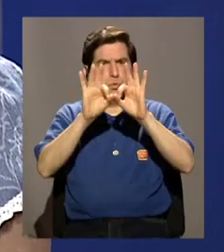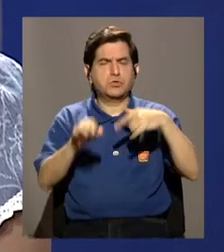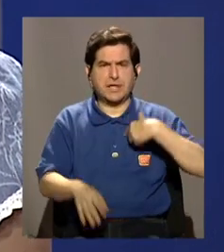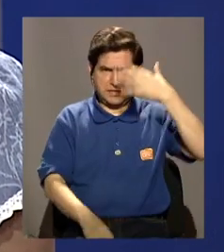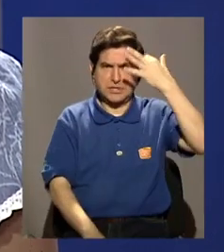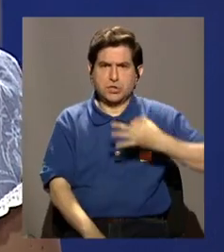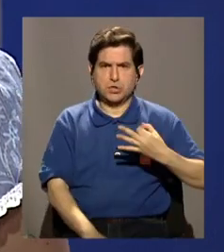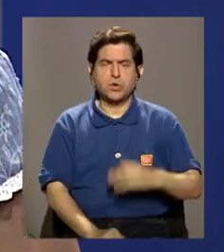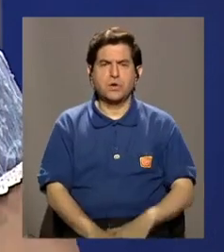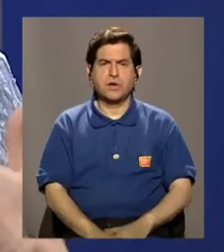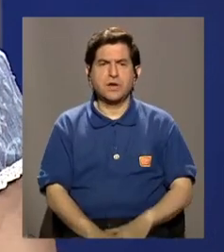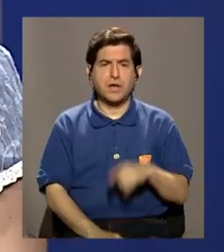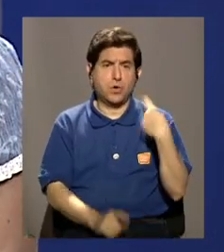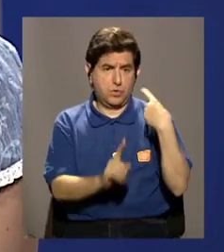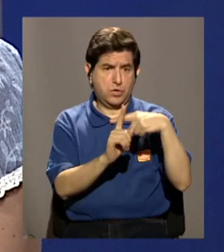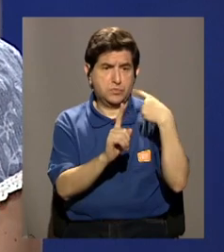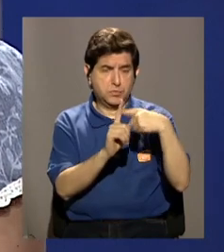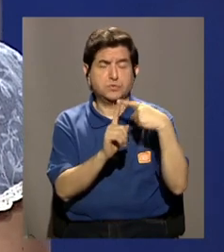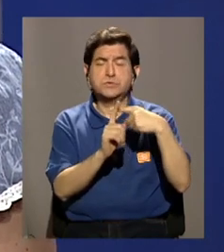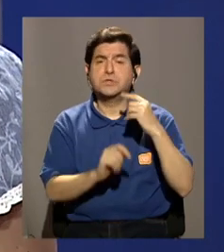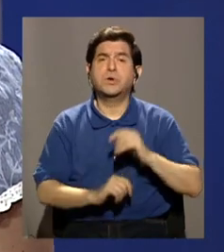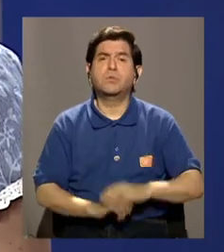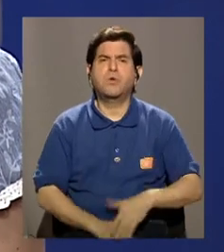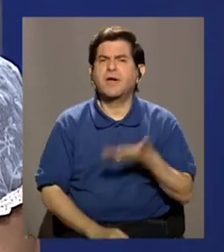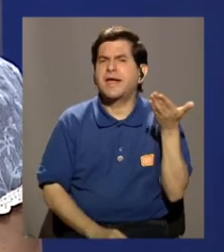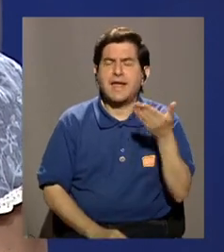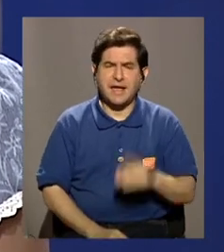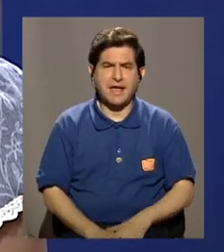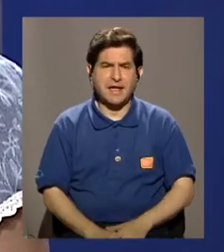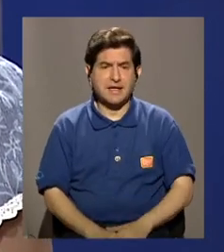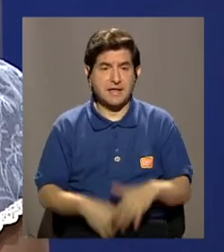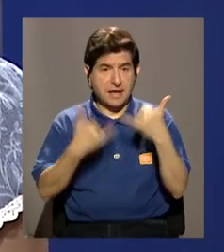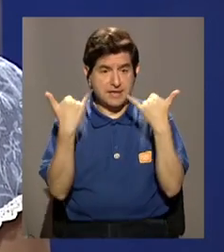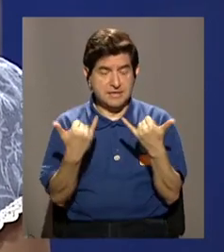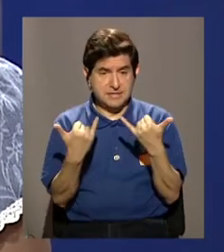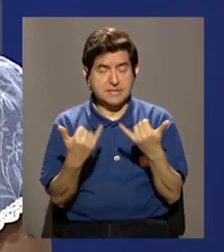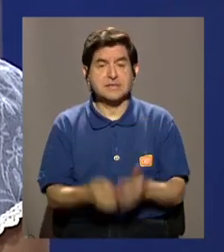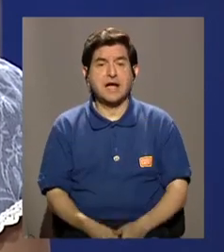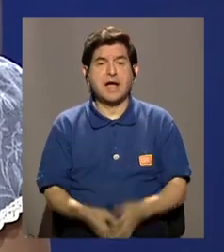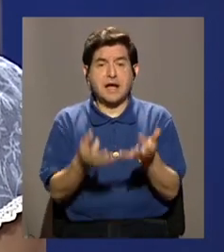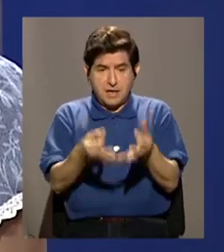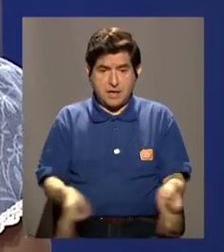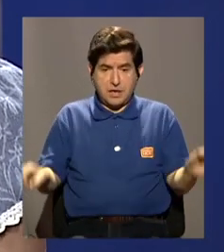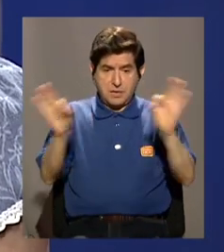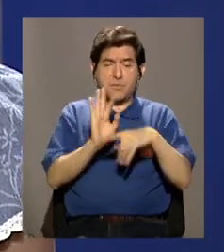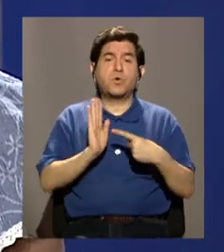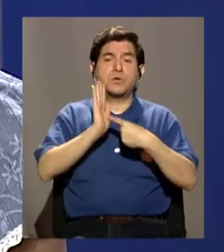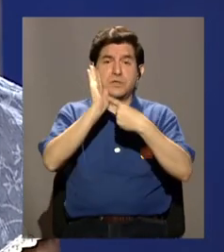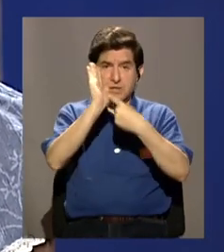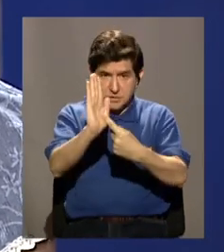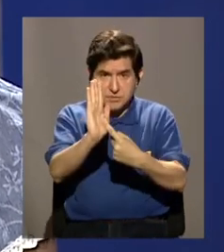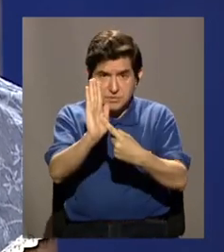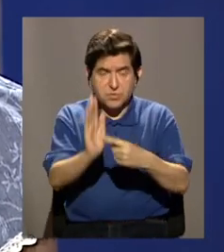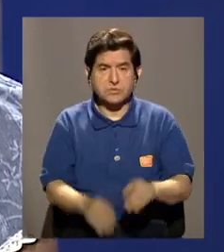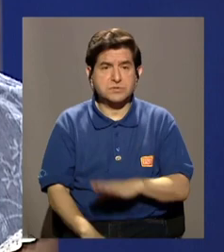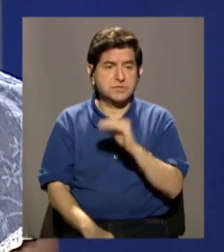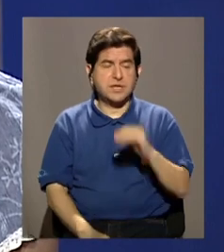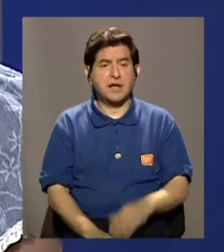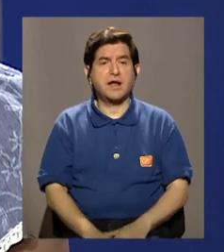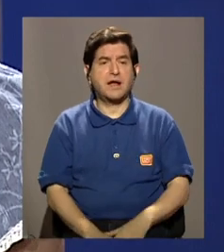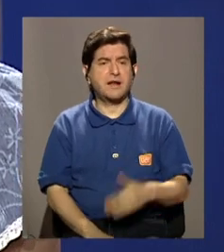importancia de que yo creo que eso es algo positivo de la importancia de empezar a darle el peso y